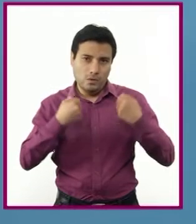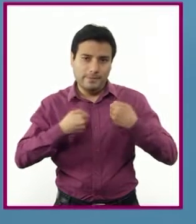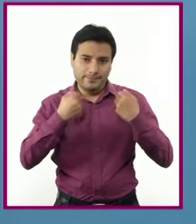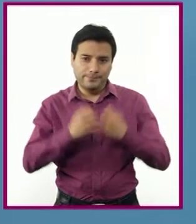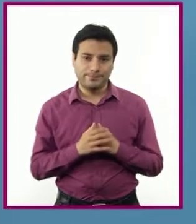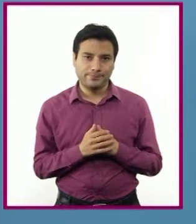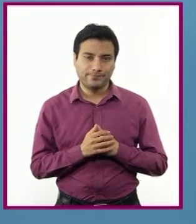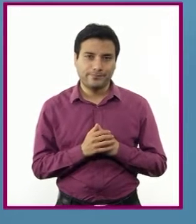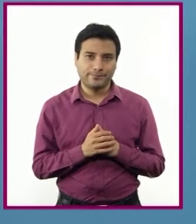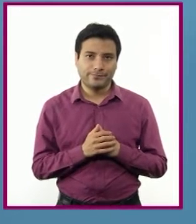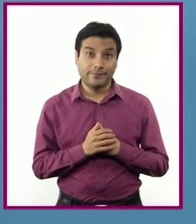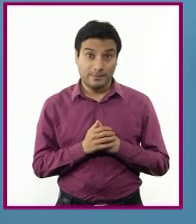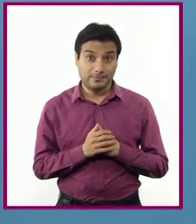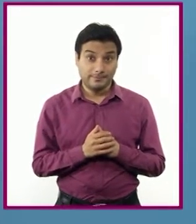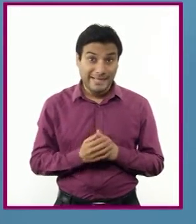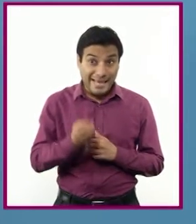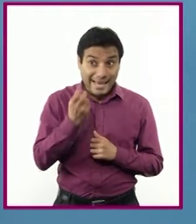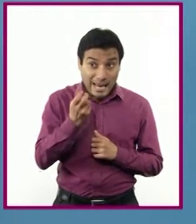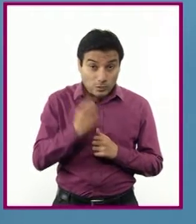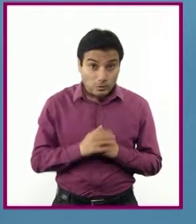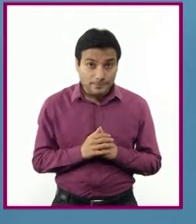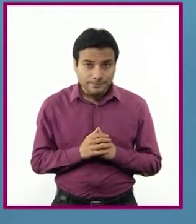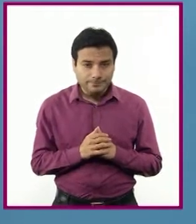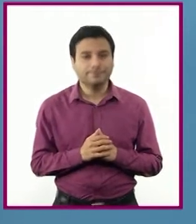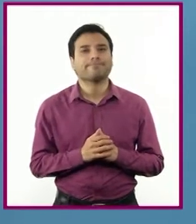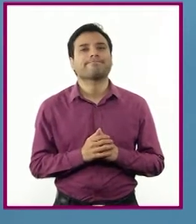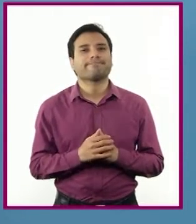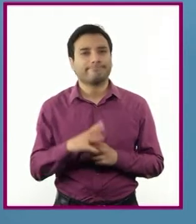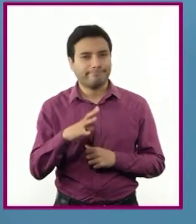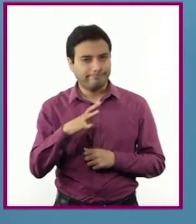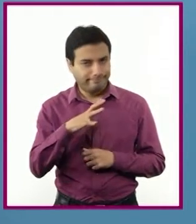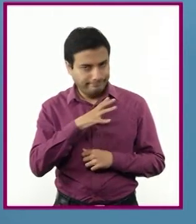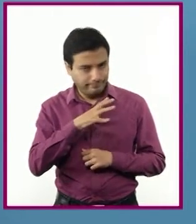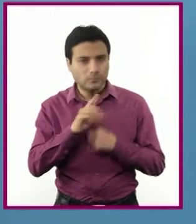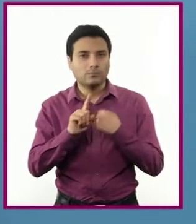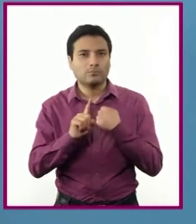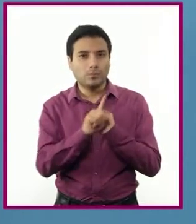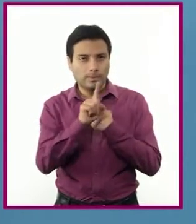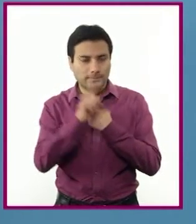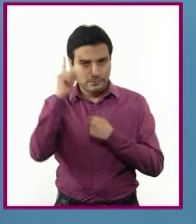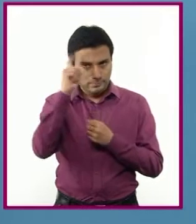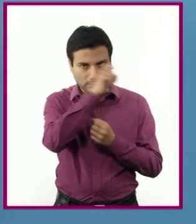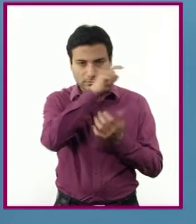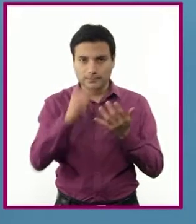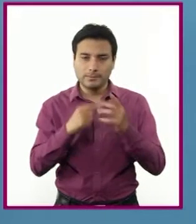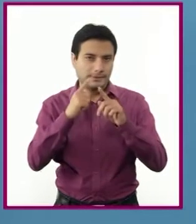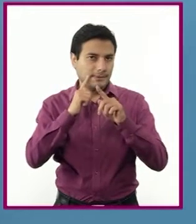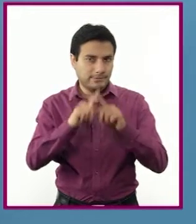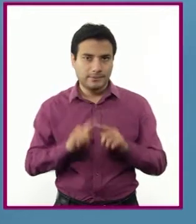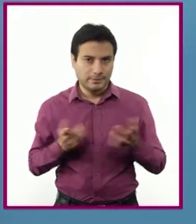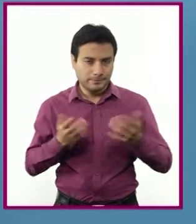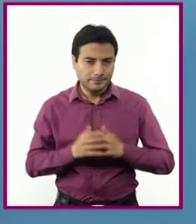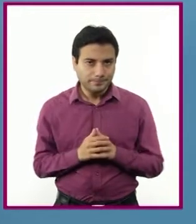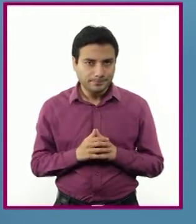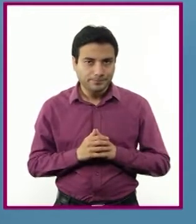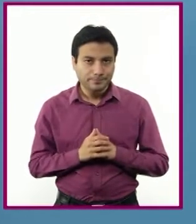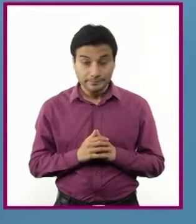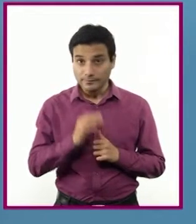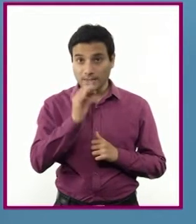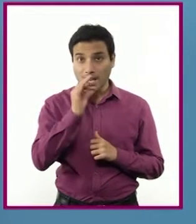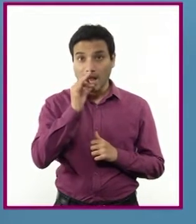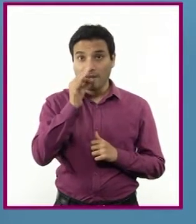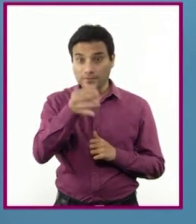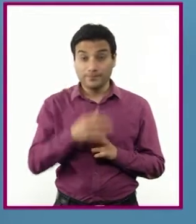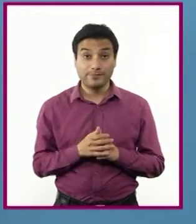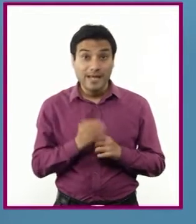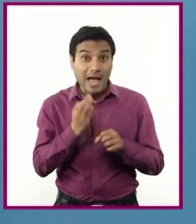Esa composición de la población implica desafíos diferentes para cada territorio. Les comento que